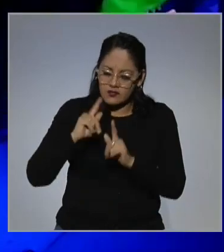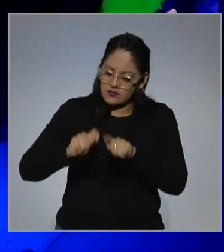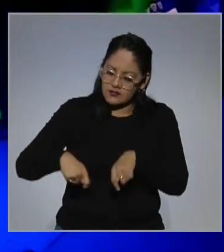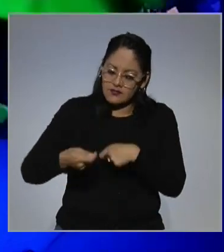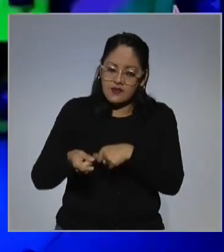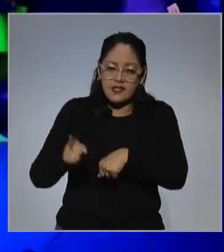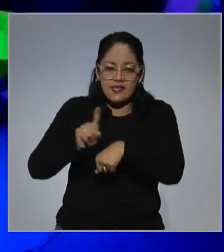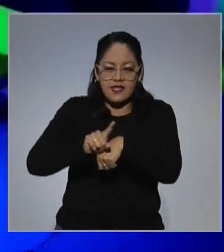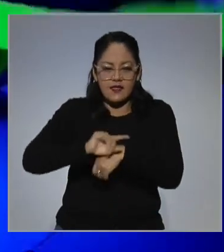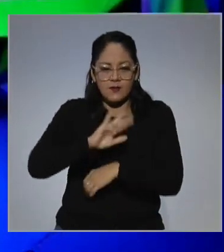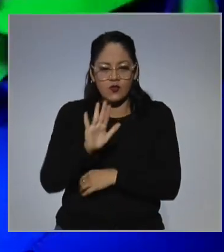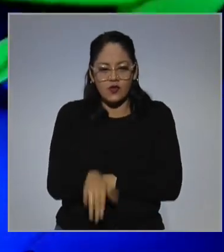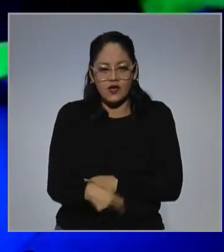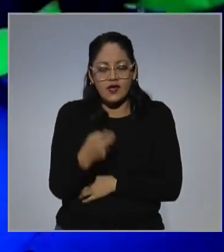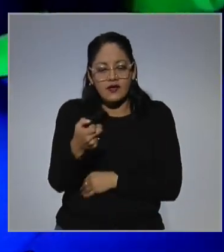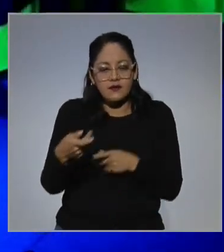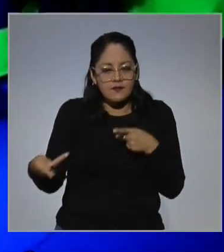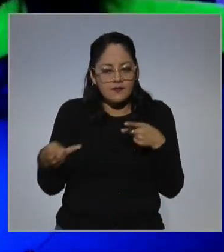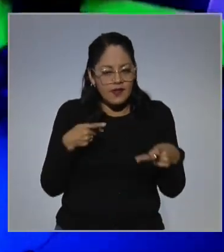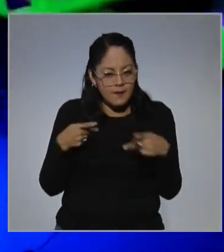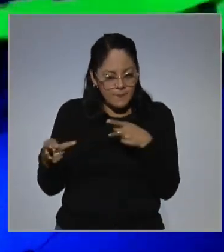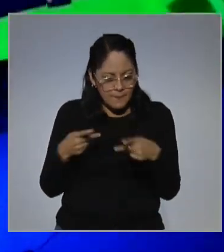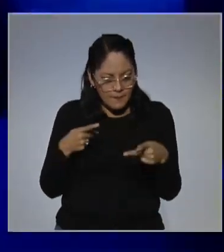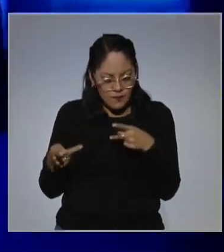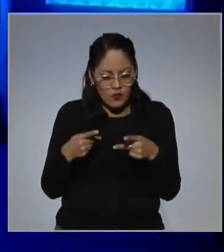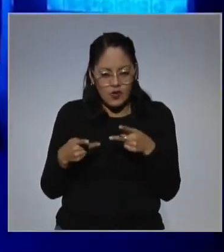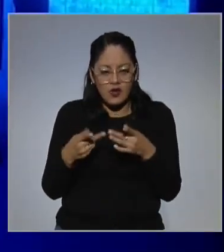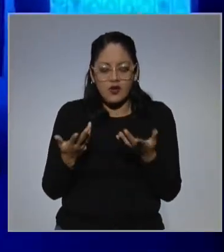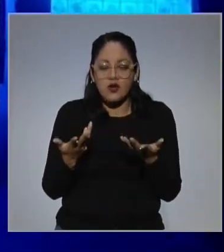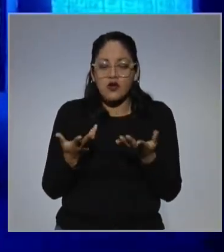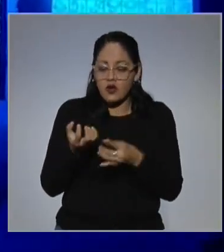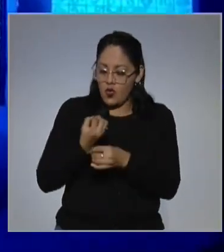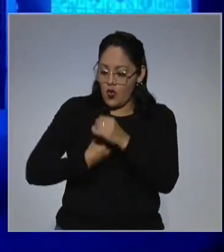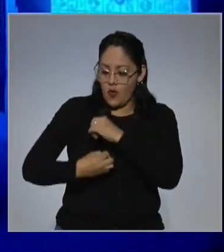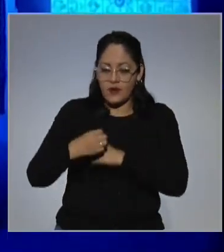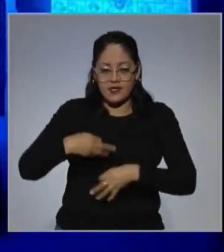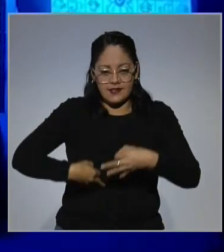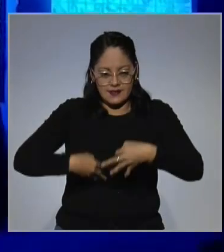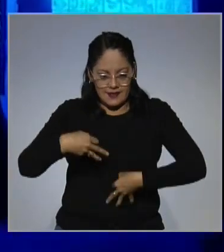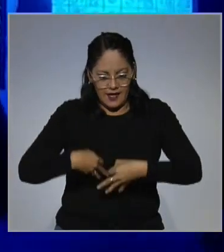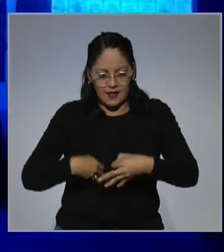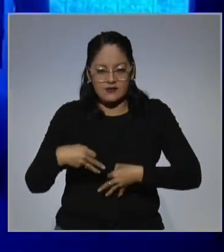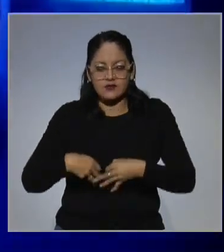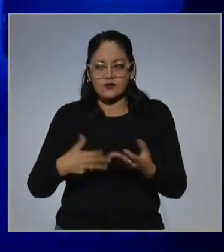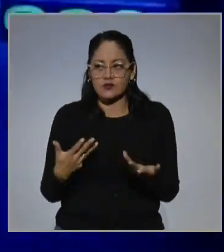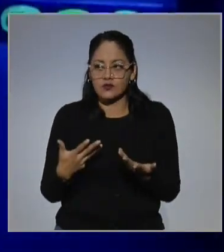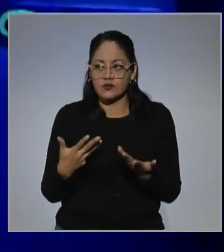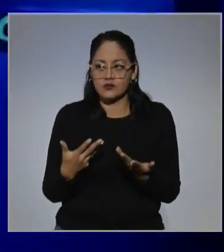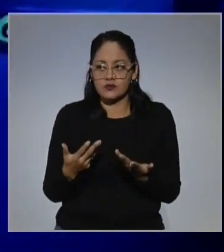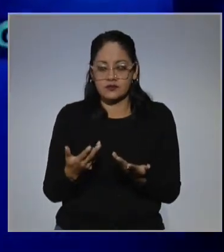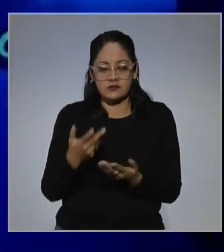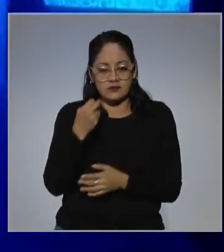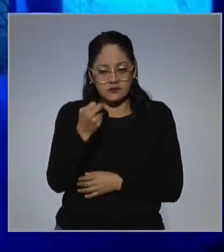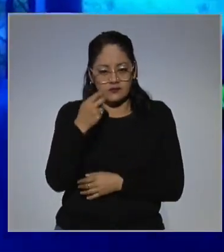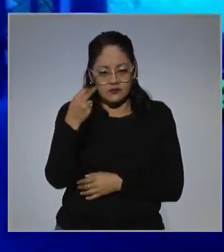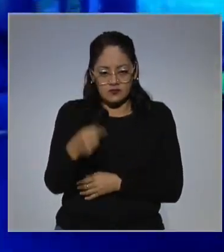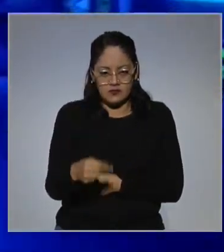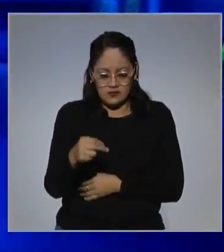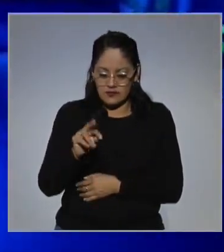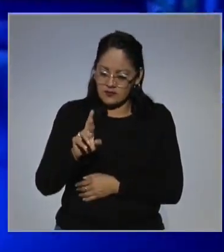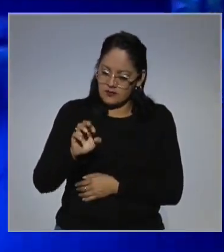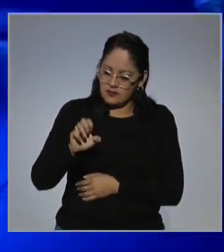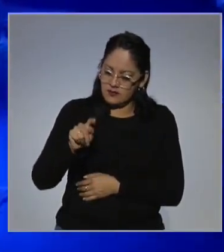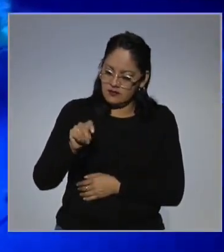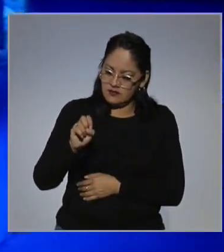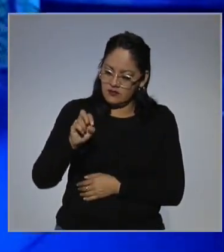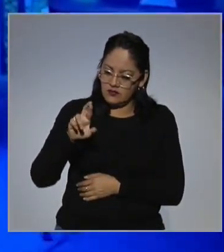Día de Muertos, elaboramos una obra de teatro, un espectáculo que se llama